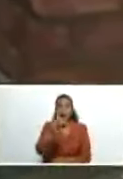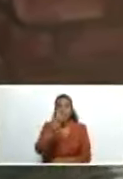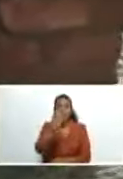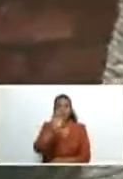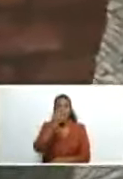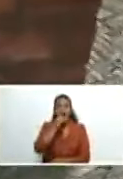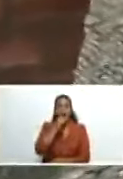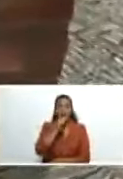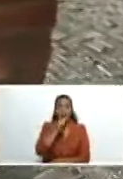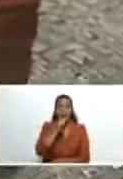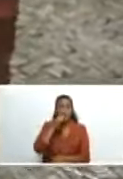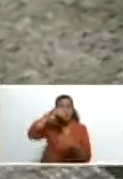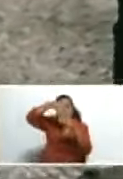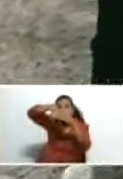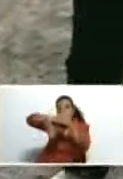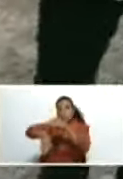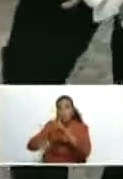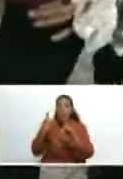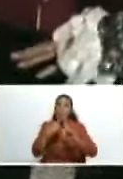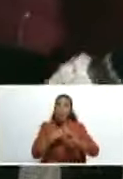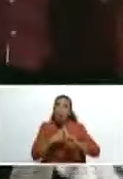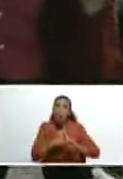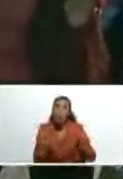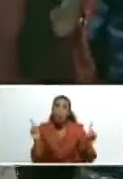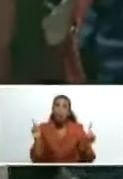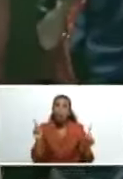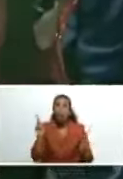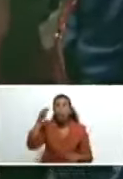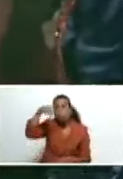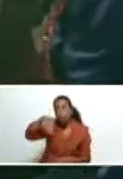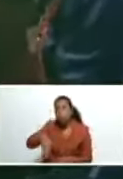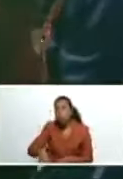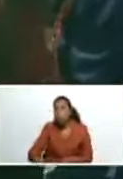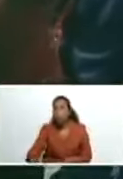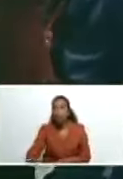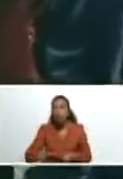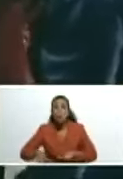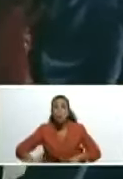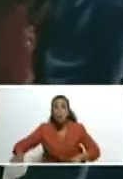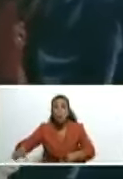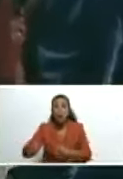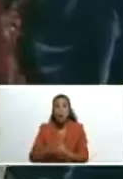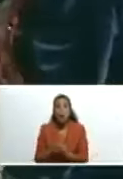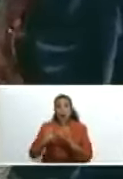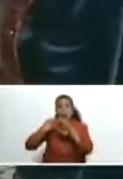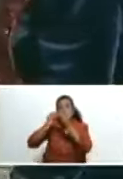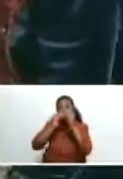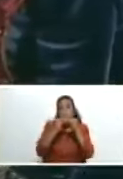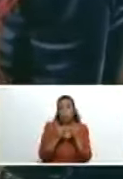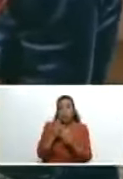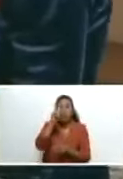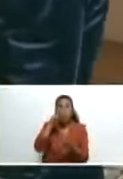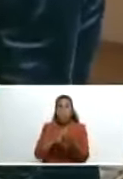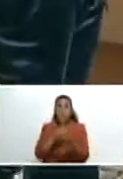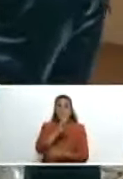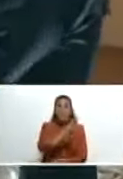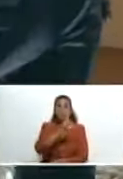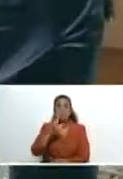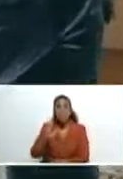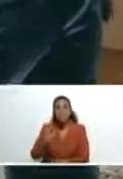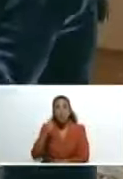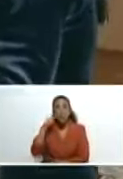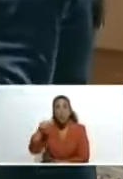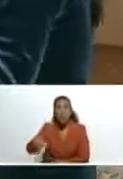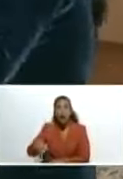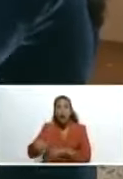Aquí tenemos esta otra pieza que también está instalada desde la restauración de este 2023, comandante,